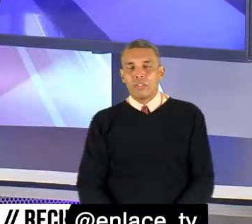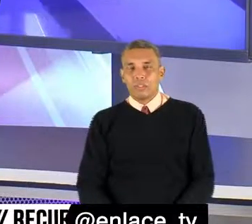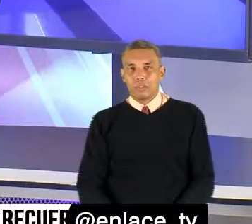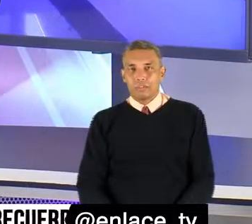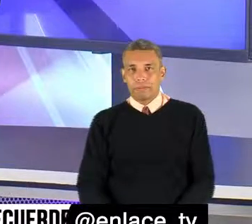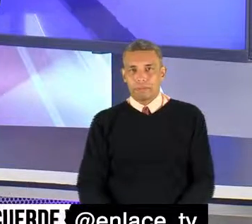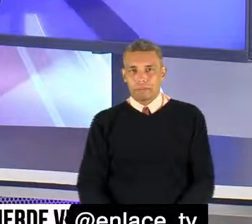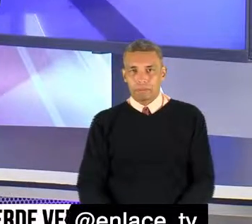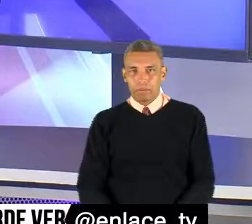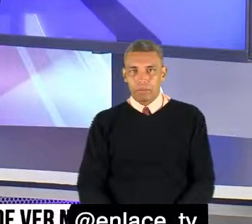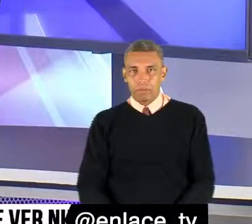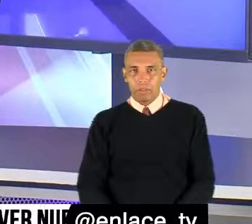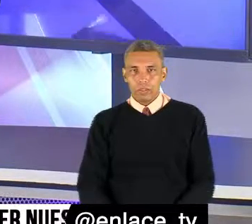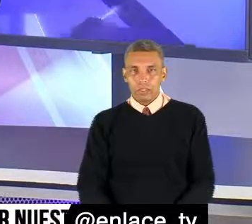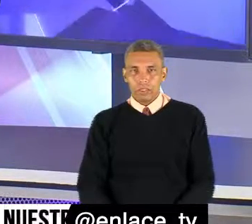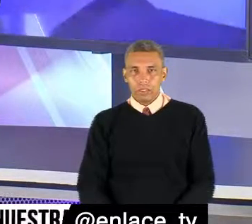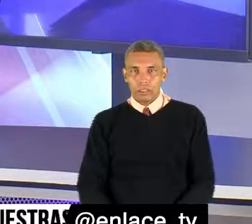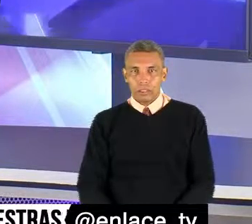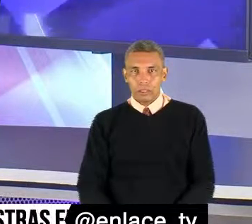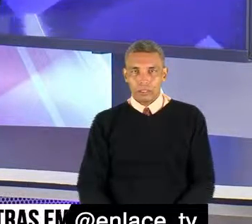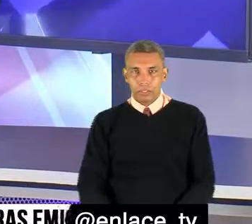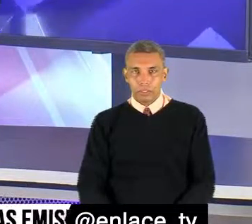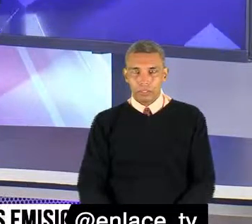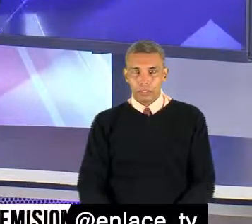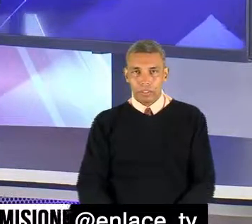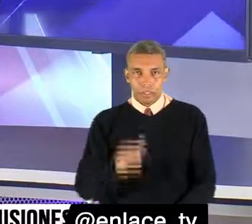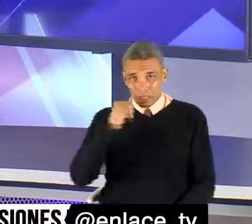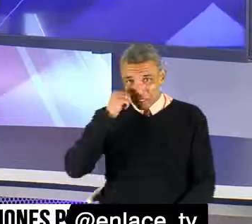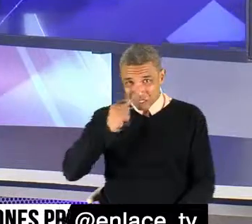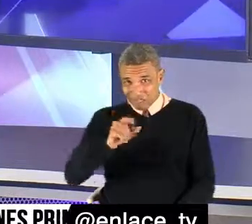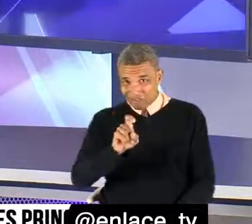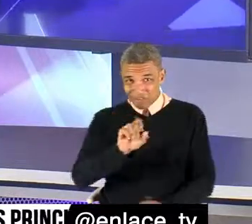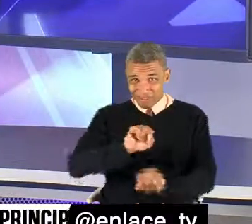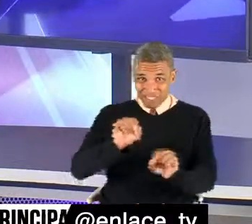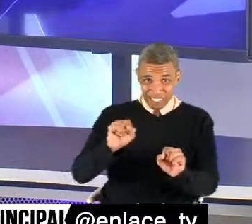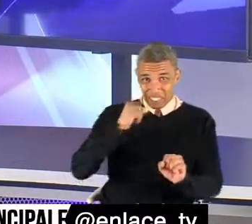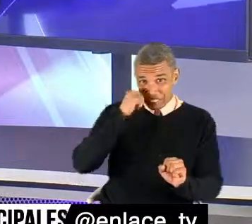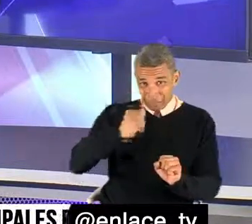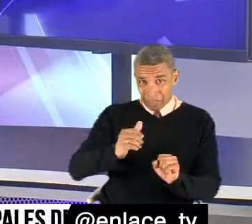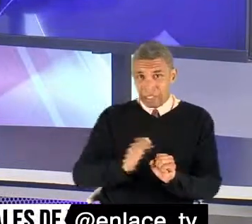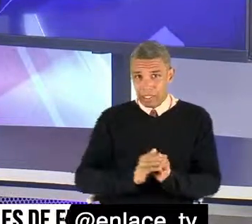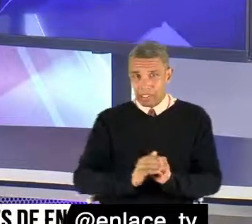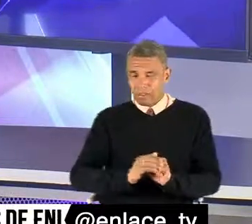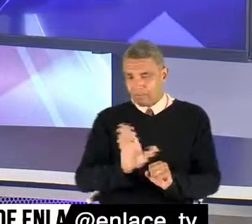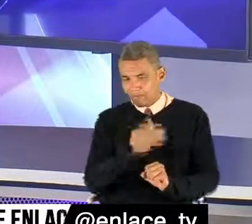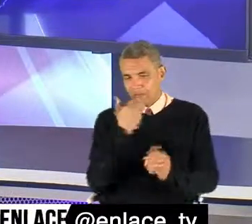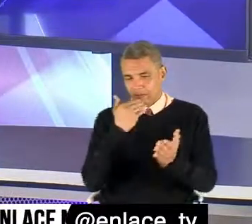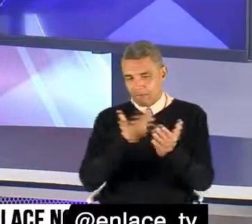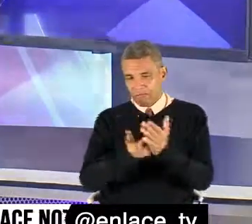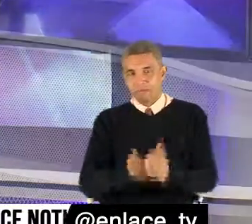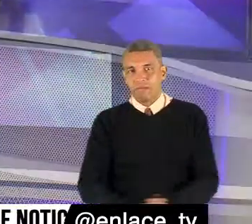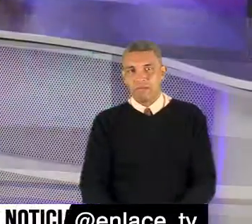Tenemos una cita mañana en Enlace Radio 6 AM. Gracias por acompañarnos. Que tengan todos una feliz noche.